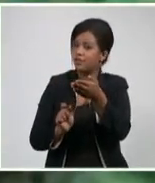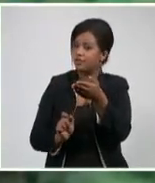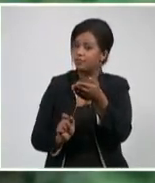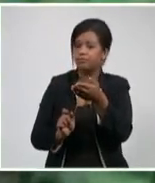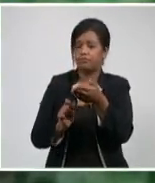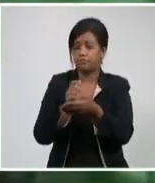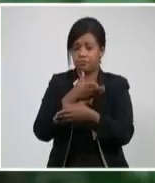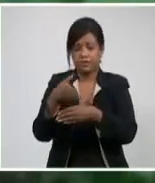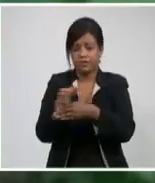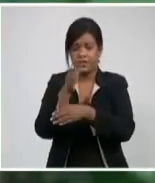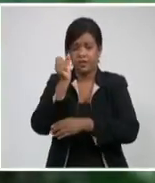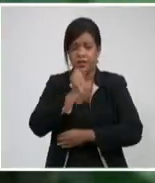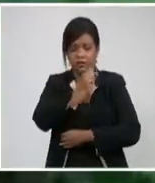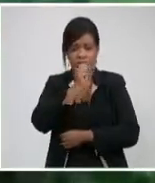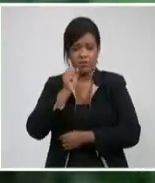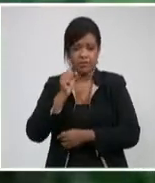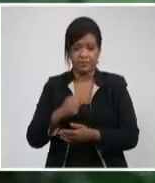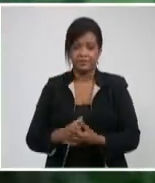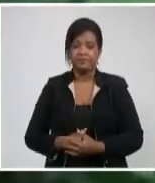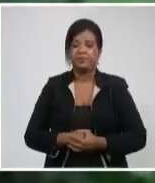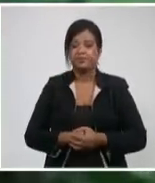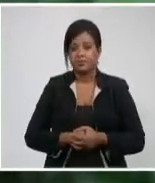tierra,